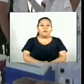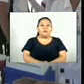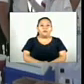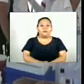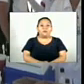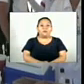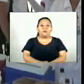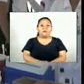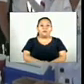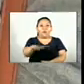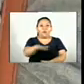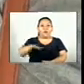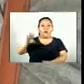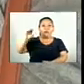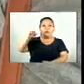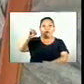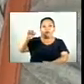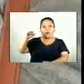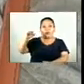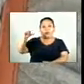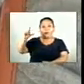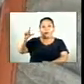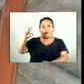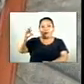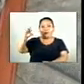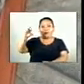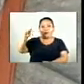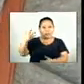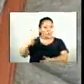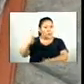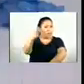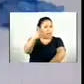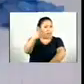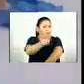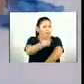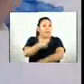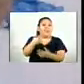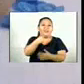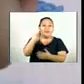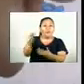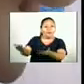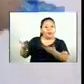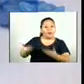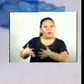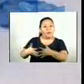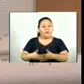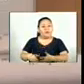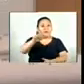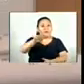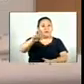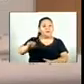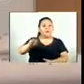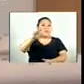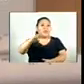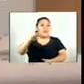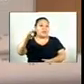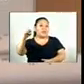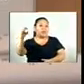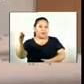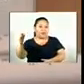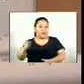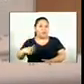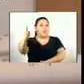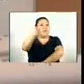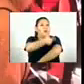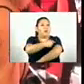En Baja California ya aplican las vacunas que Estados Unidos donó a México Son un millón trescientas cincuenta mil unidades de Johnson & Johnson